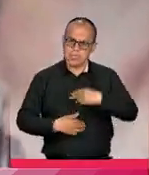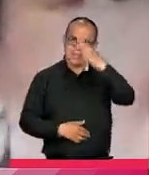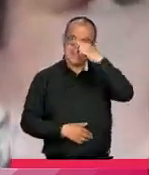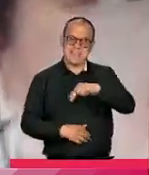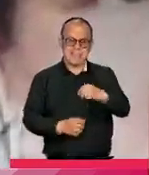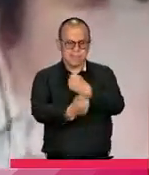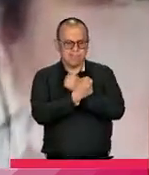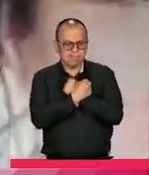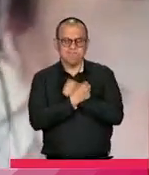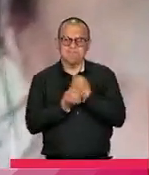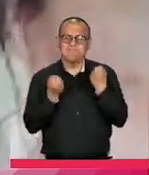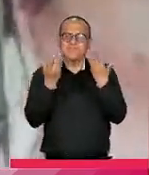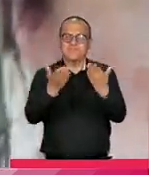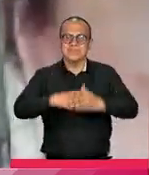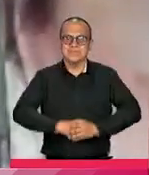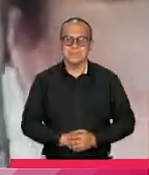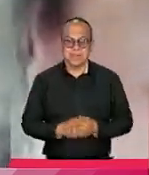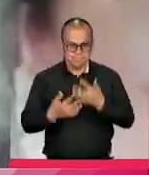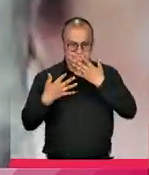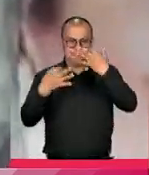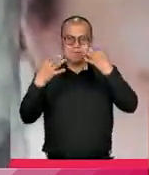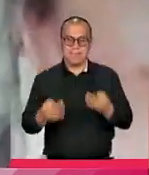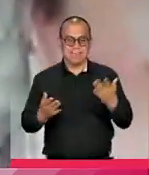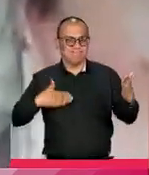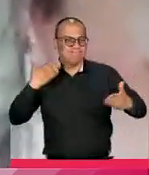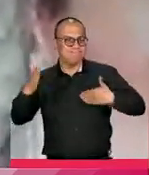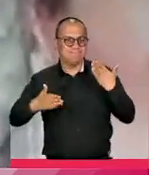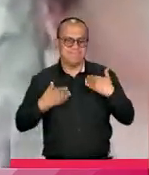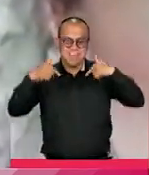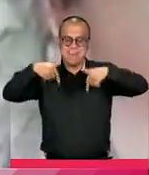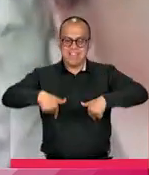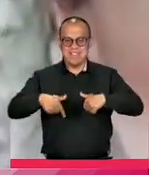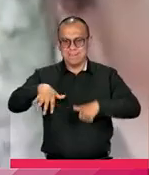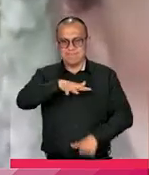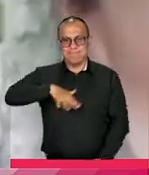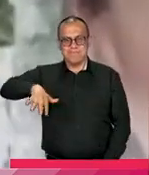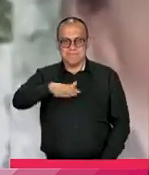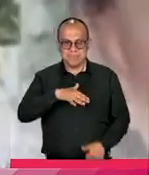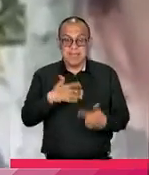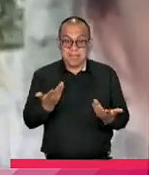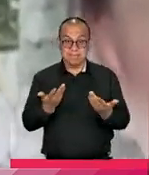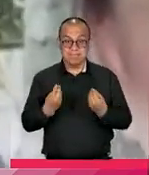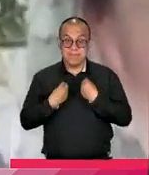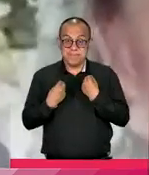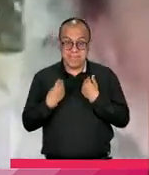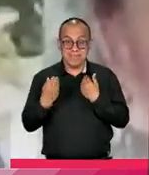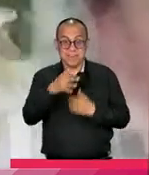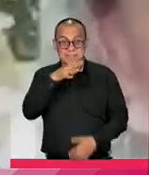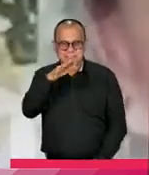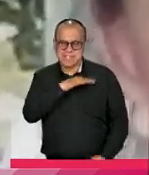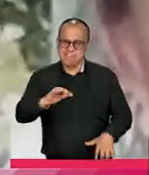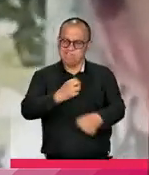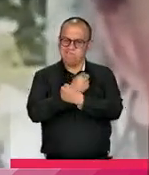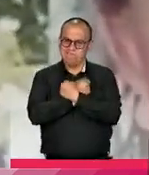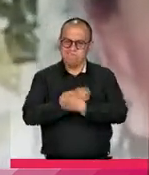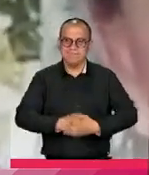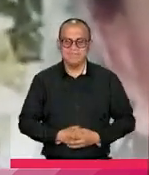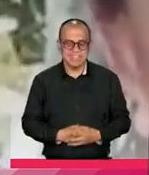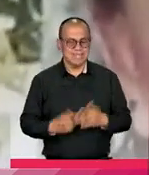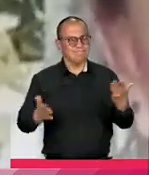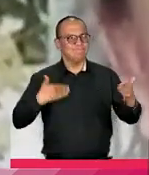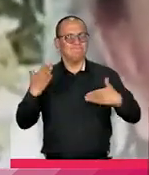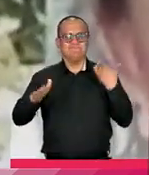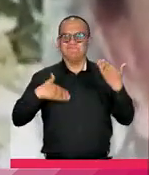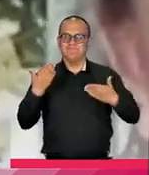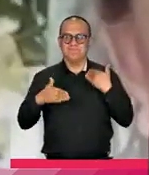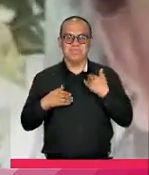queremos mucho. Que de verdad antes nos da muchas alegrías acá, a todo Vergara, Cundinamarca, de verdad que lo queremos mucho y estamos muy